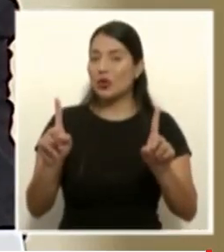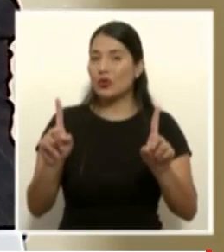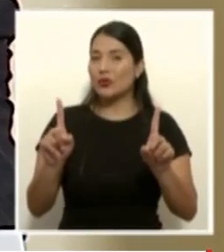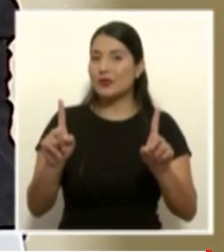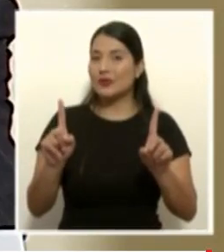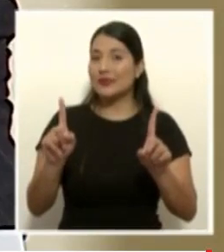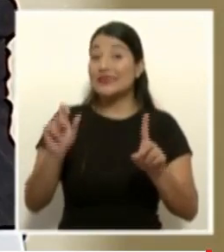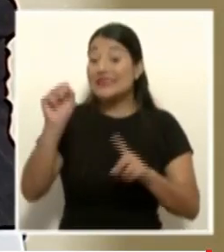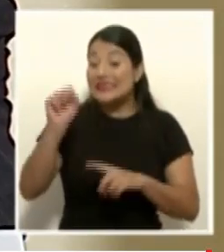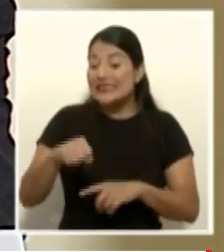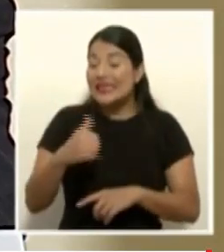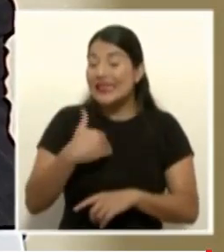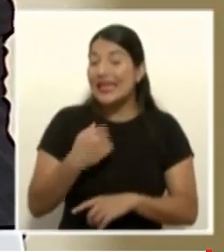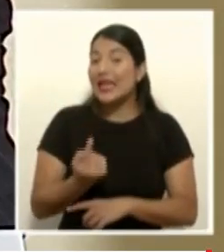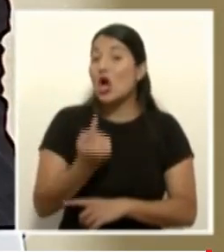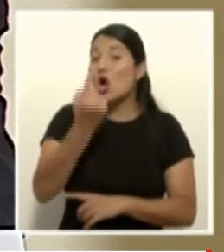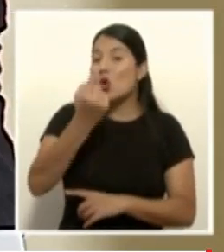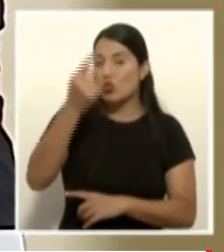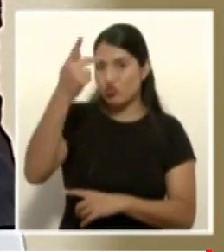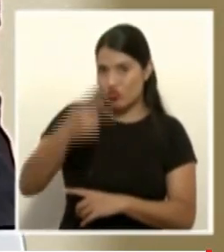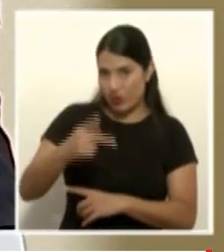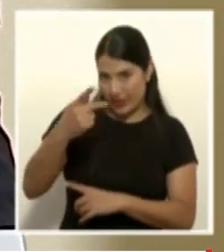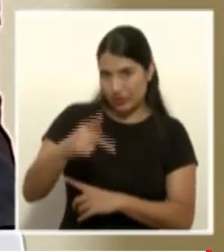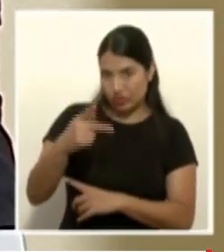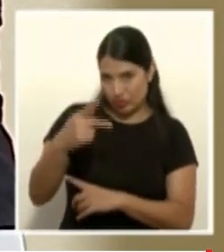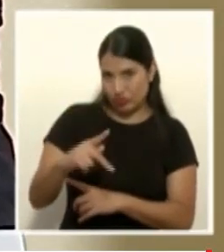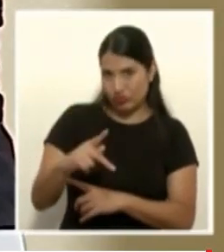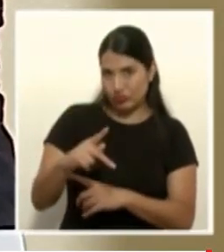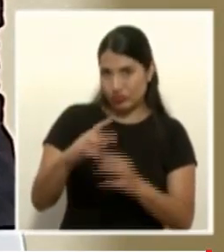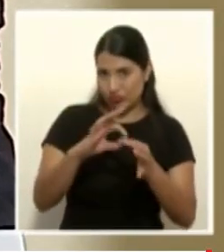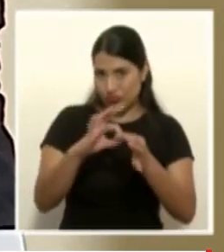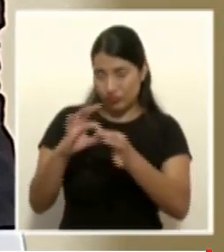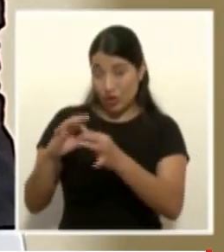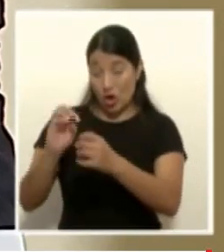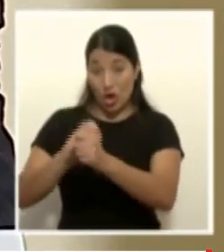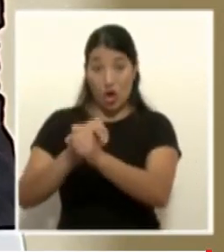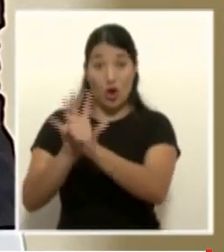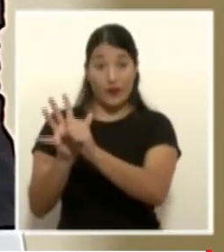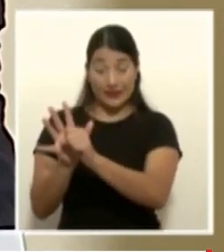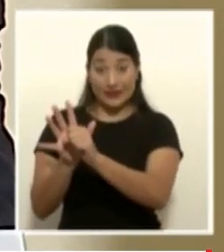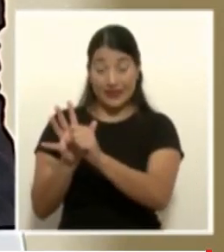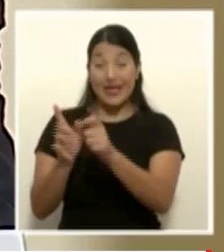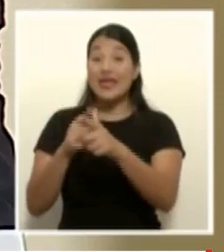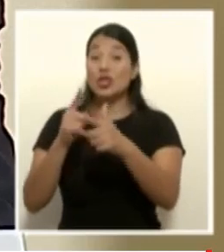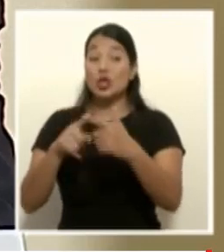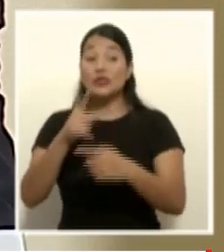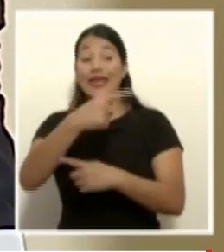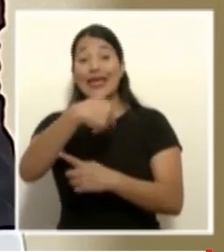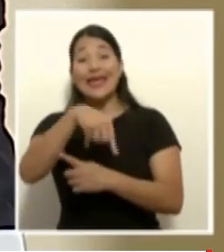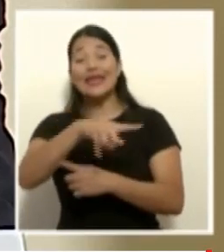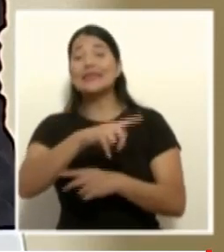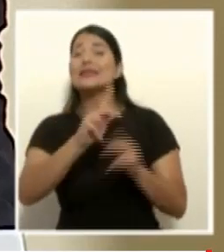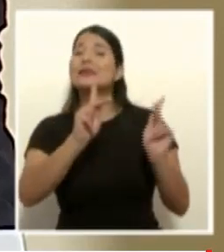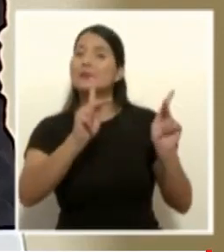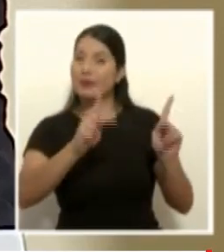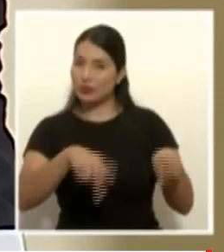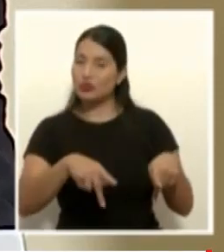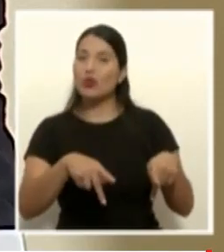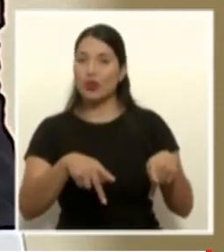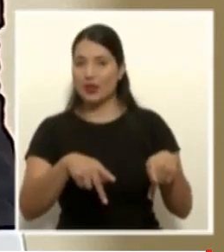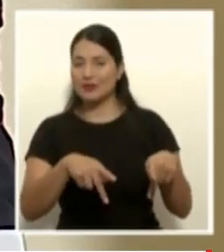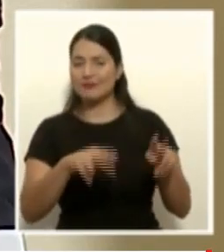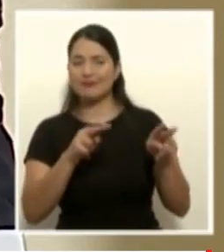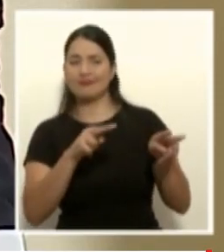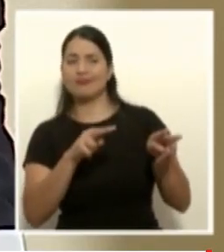de un factor de riesgo que es conocido para COVID, esos casos casi que deberían de considerarse